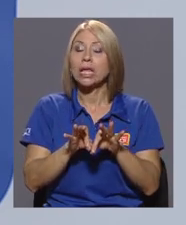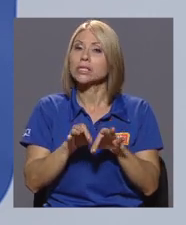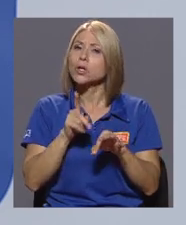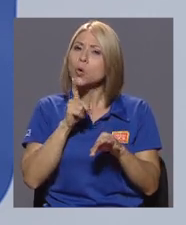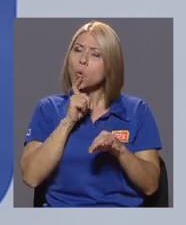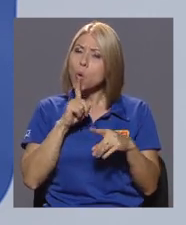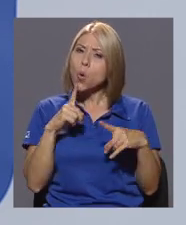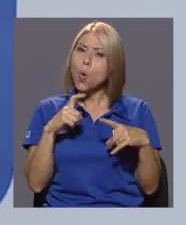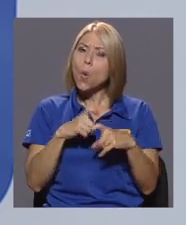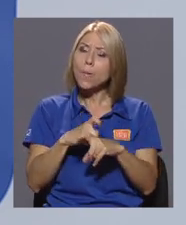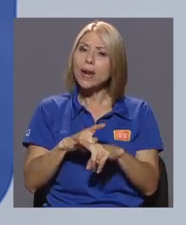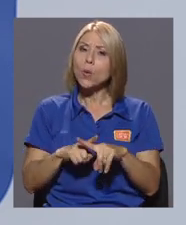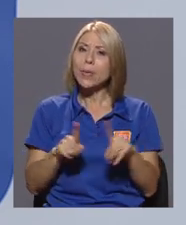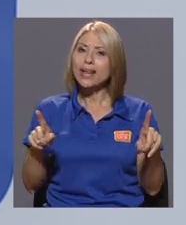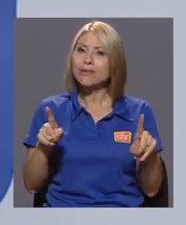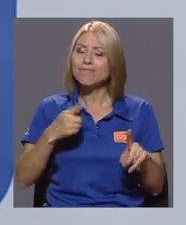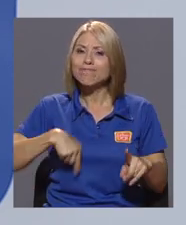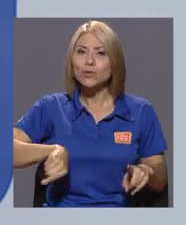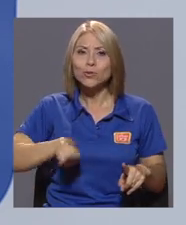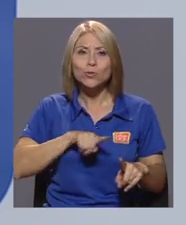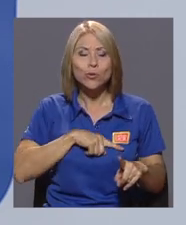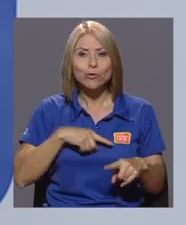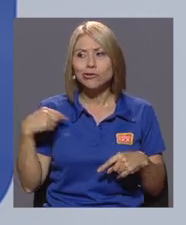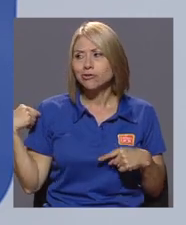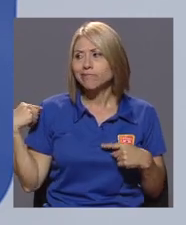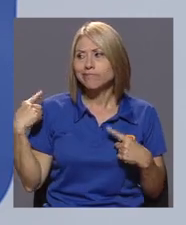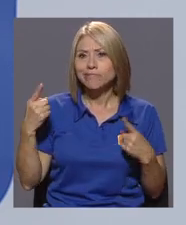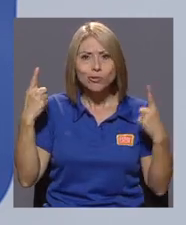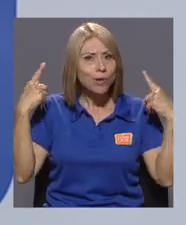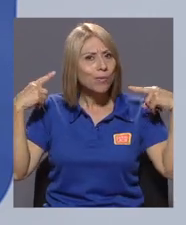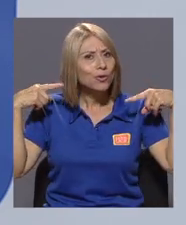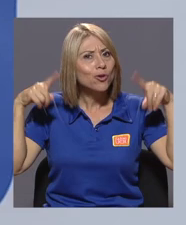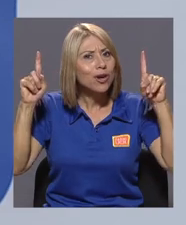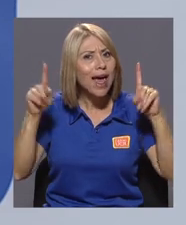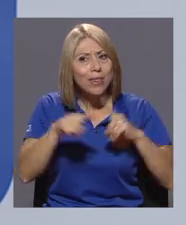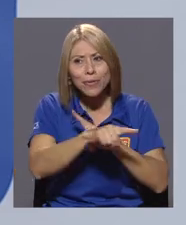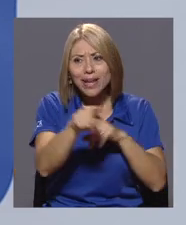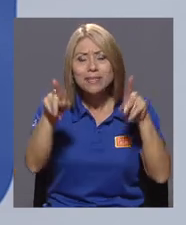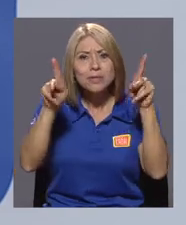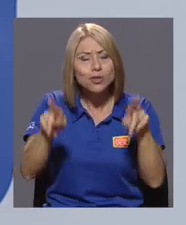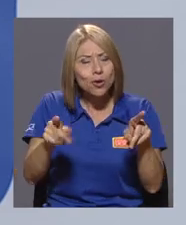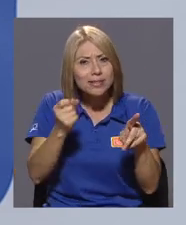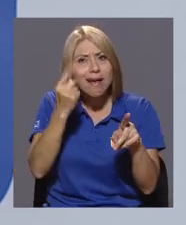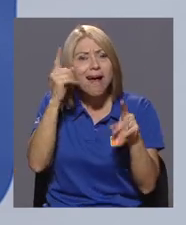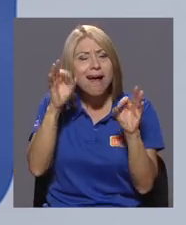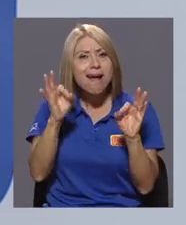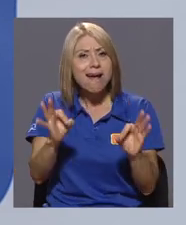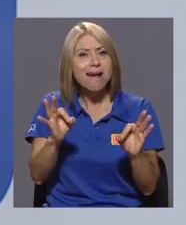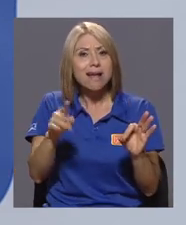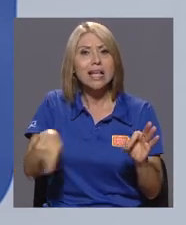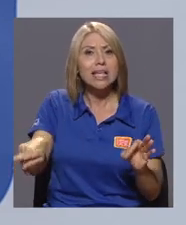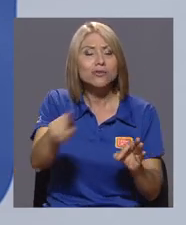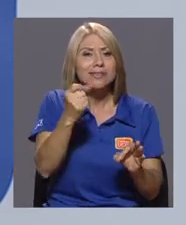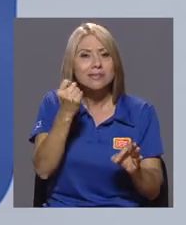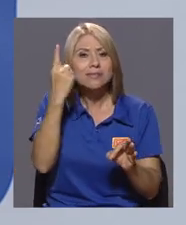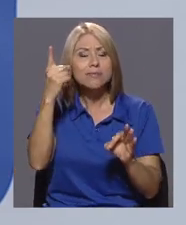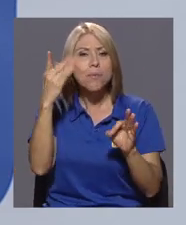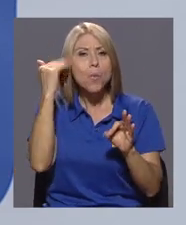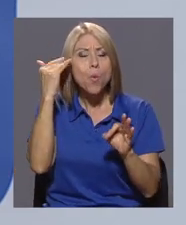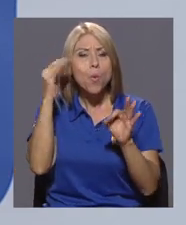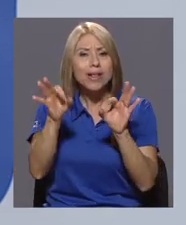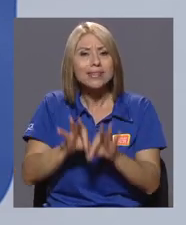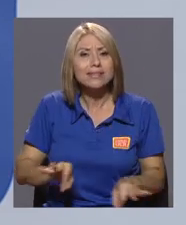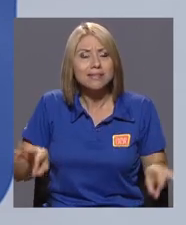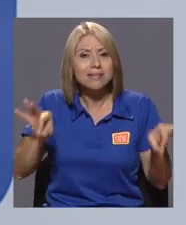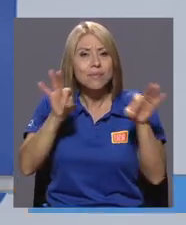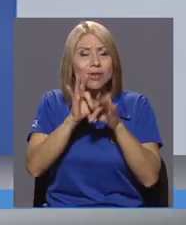complejo pero que no hemos logrado hasta ahora que sea cercano a la ciudadanía para que la ciudadanía entienda por qué es importante